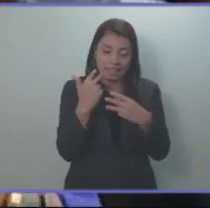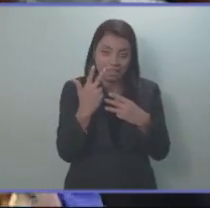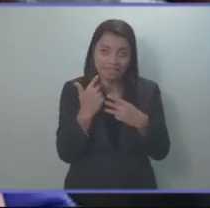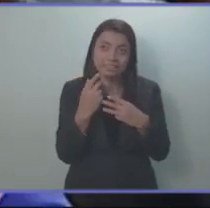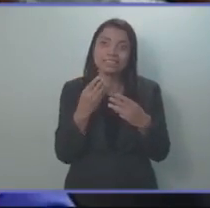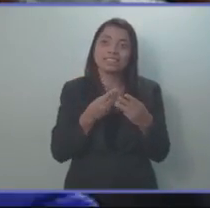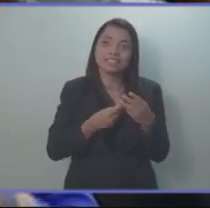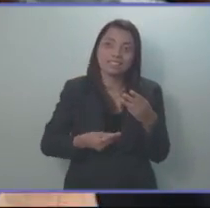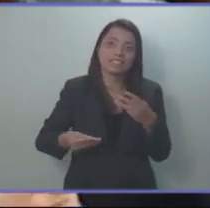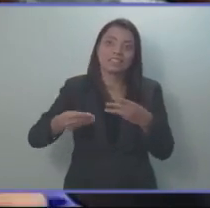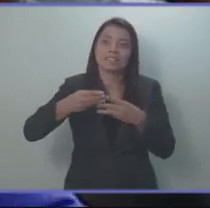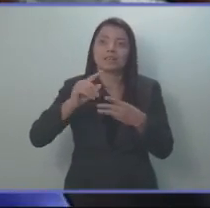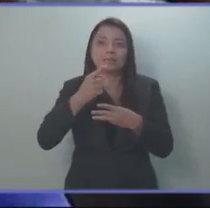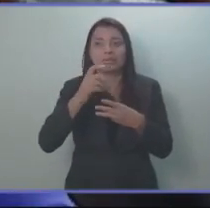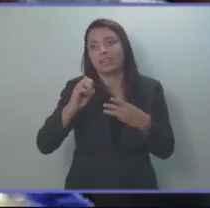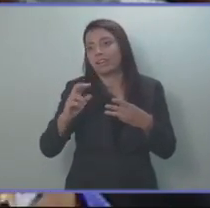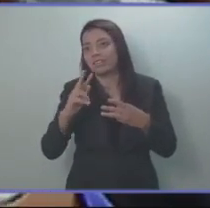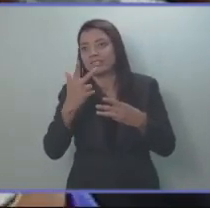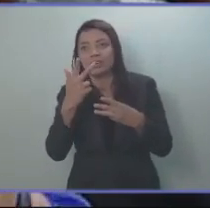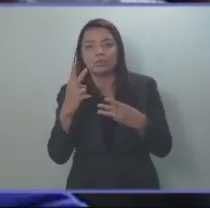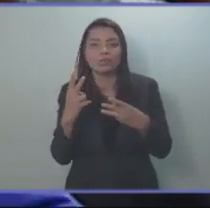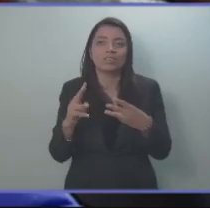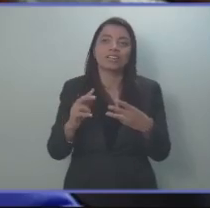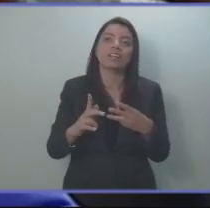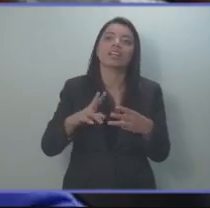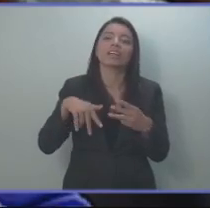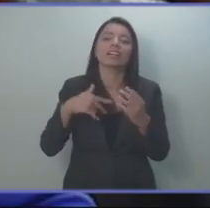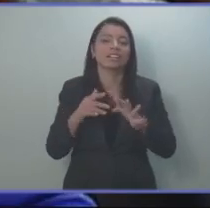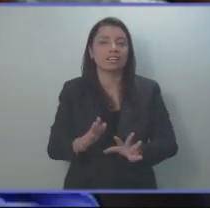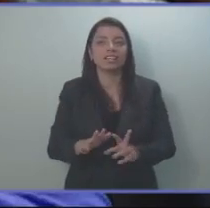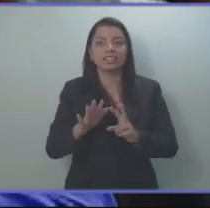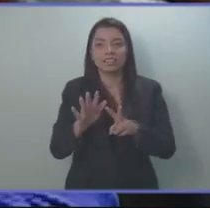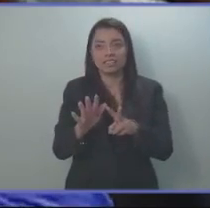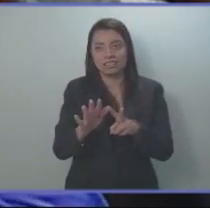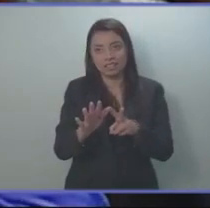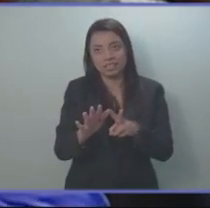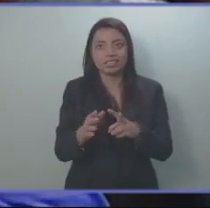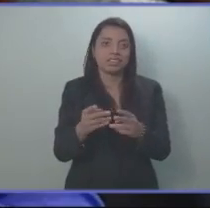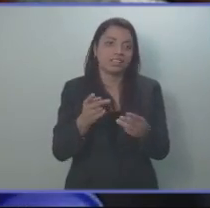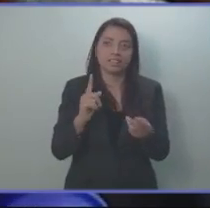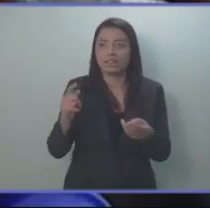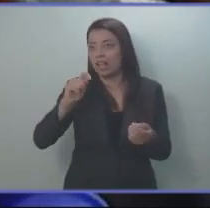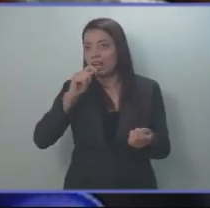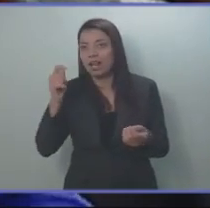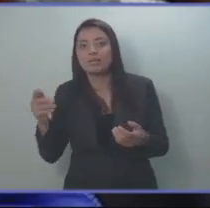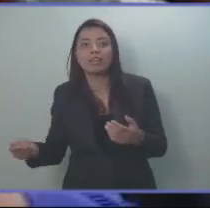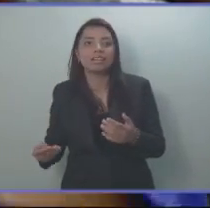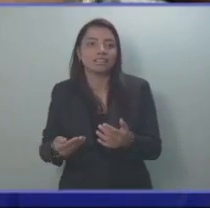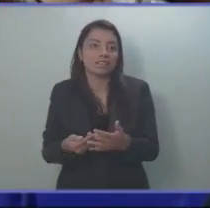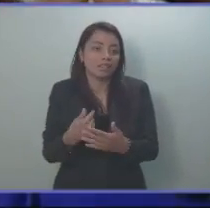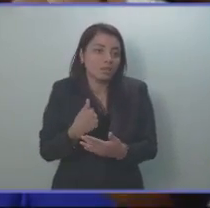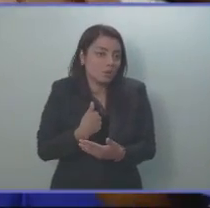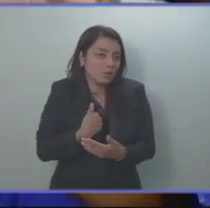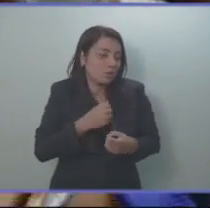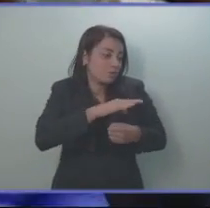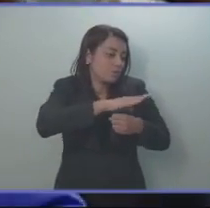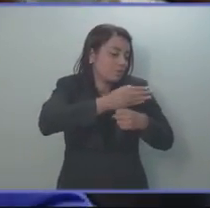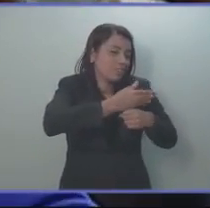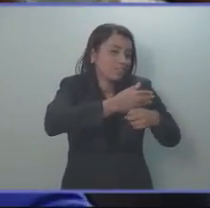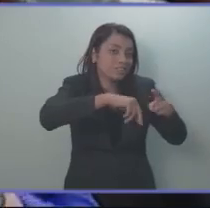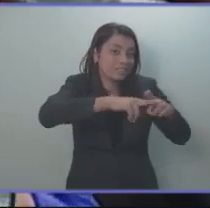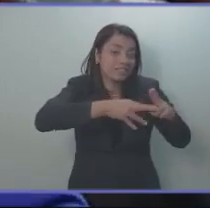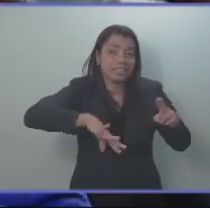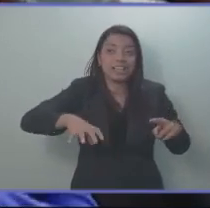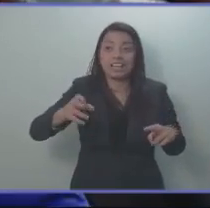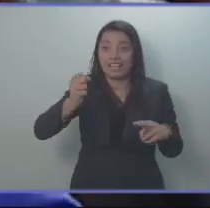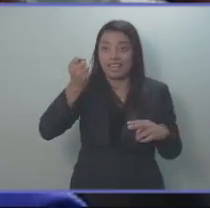sea también primera o segunda. Y la 17, pues, aunque no la he metido, sino que gana, sea tercera.